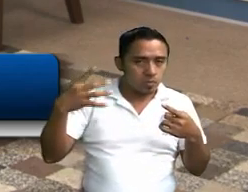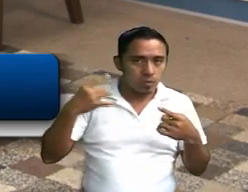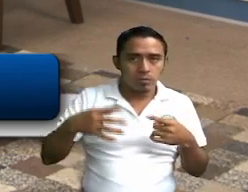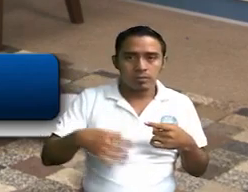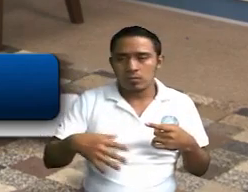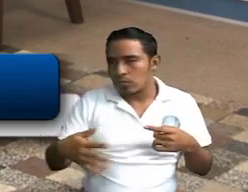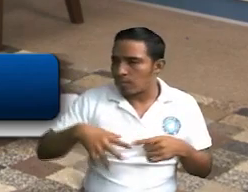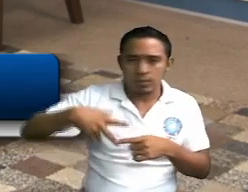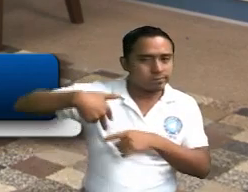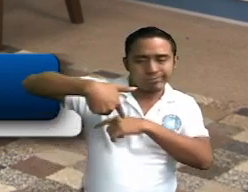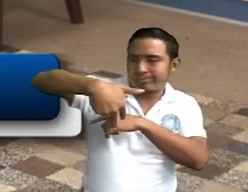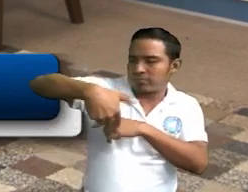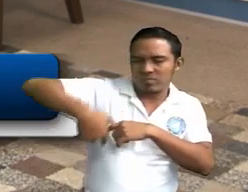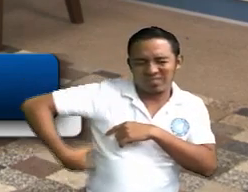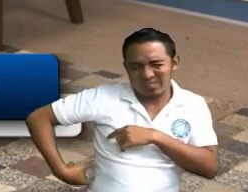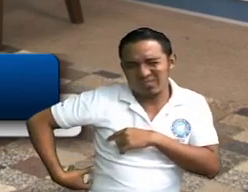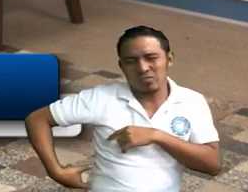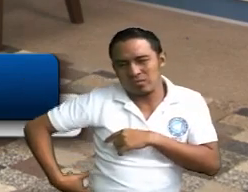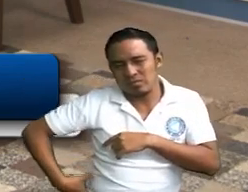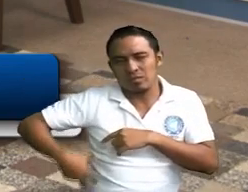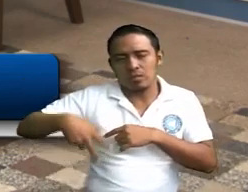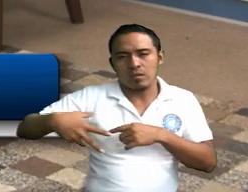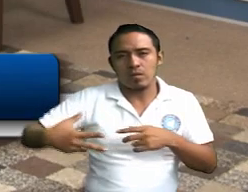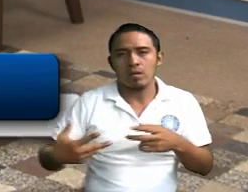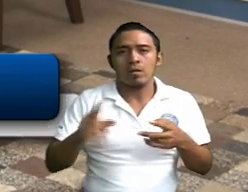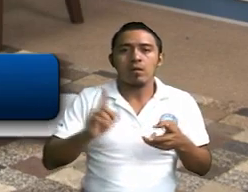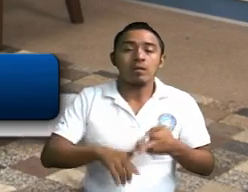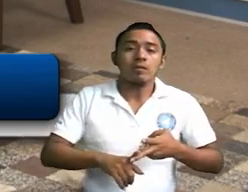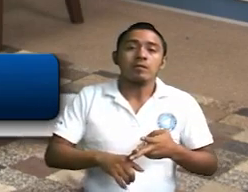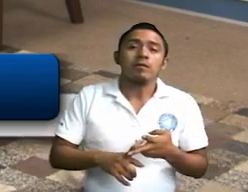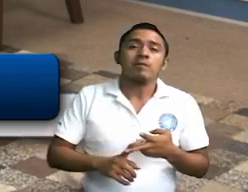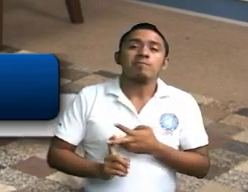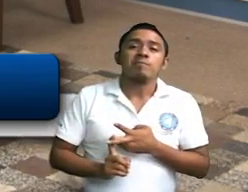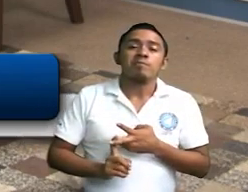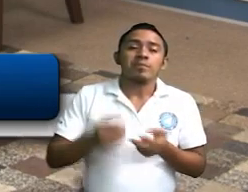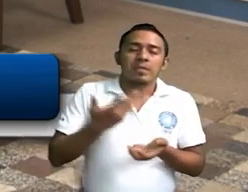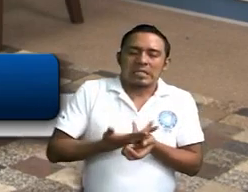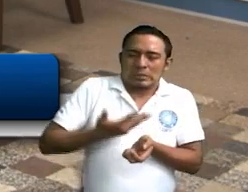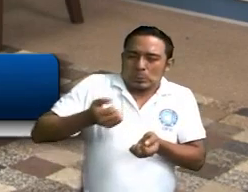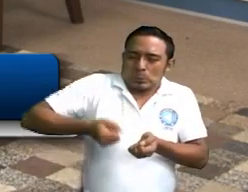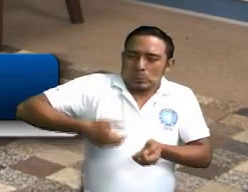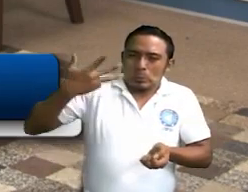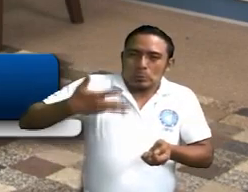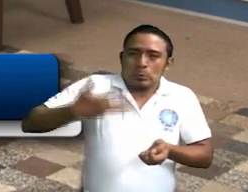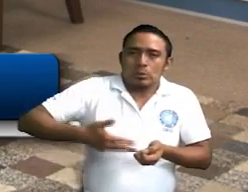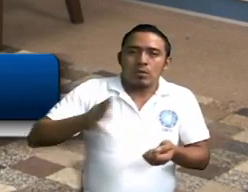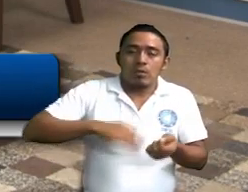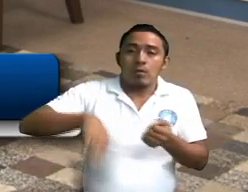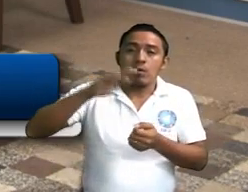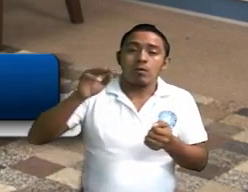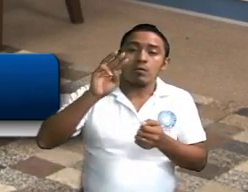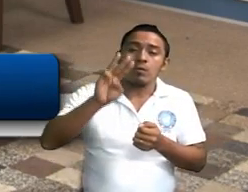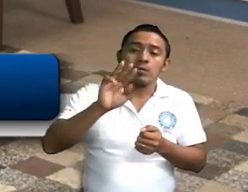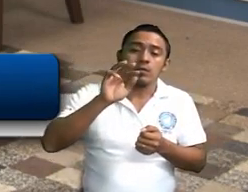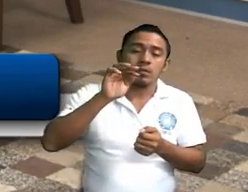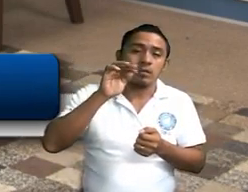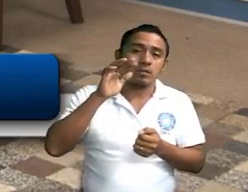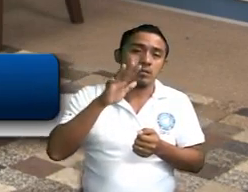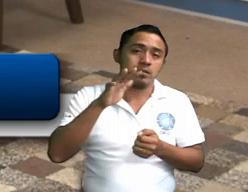la movilidad en la caderita. Va a ir acompañada de fiebre mayor de 38.5,